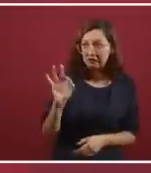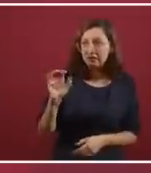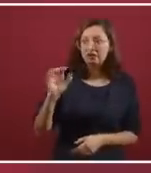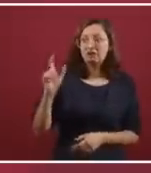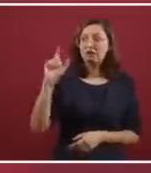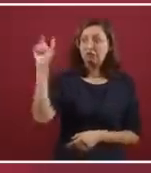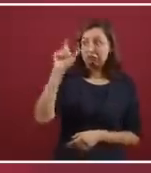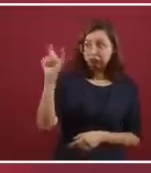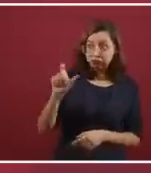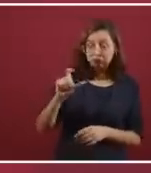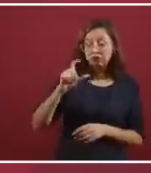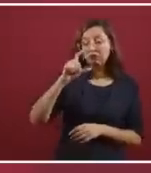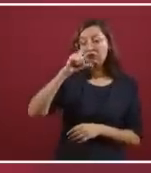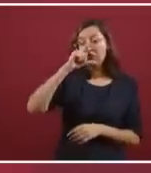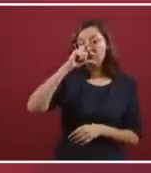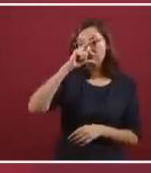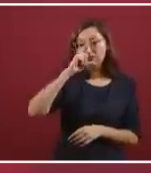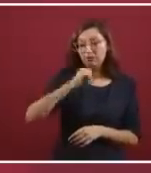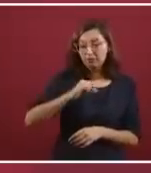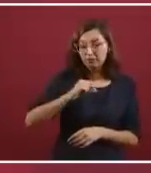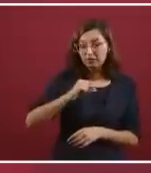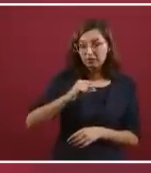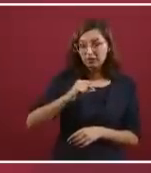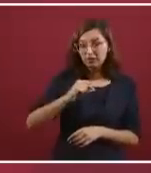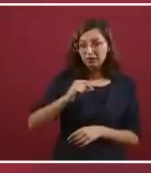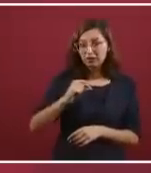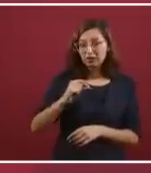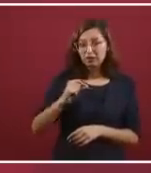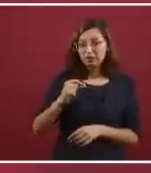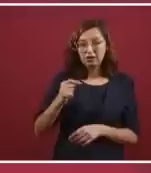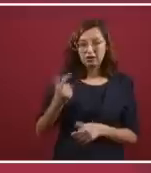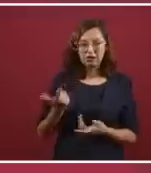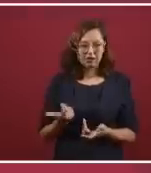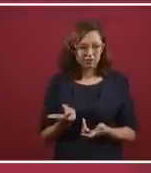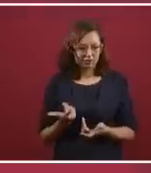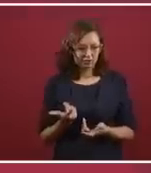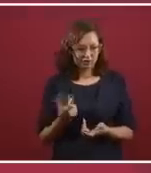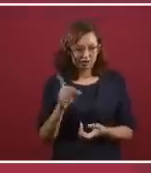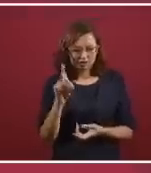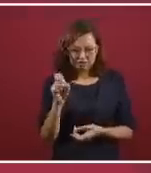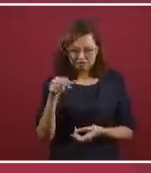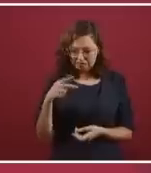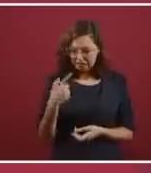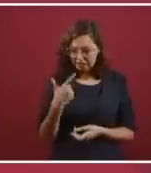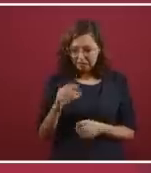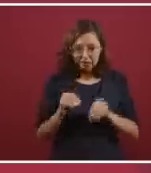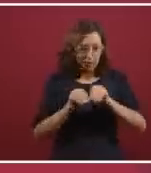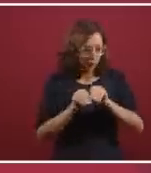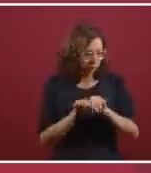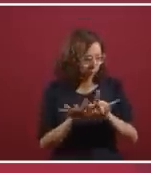esté allá una epidemia de dengue